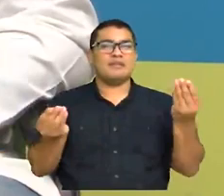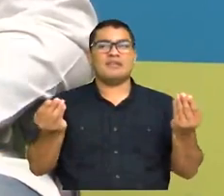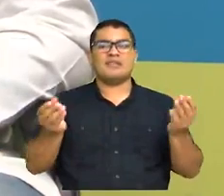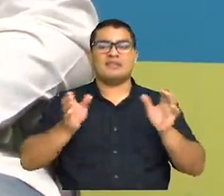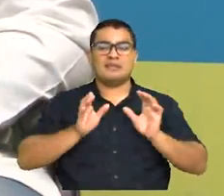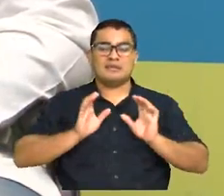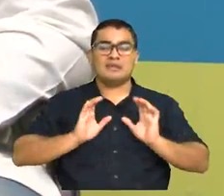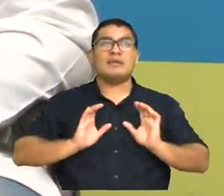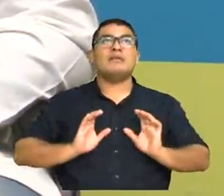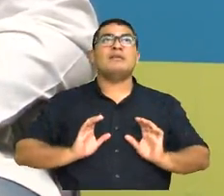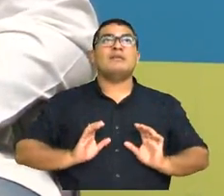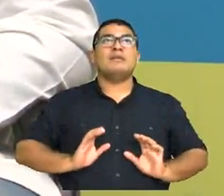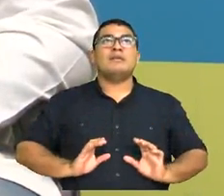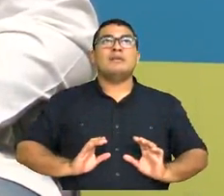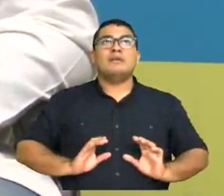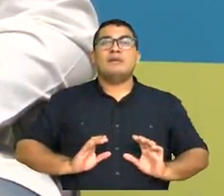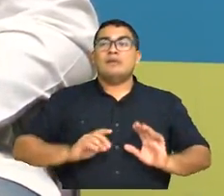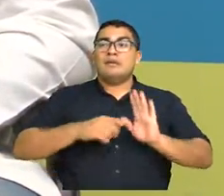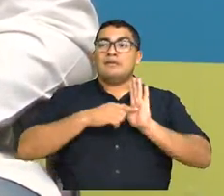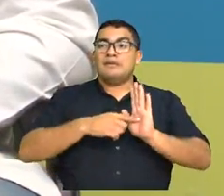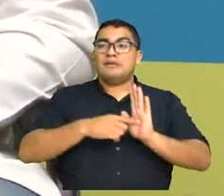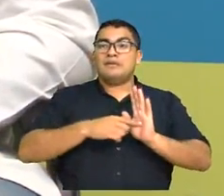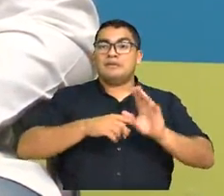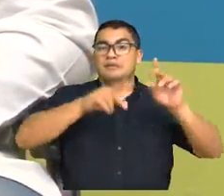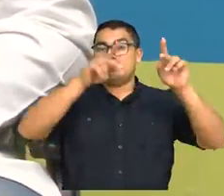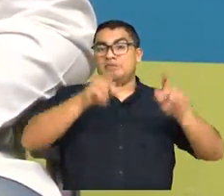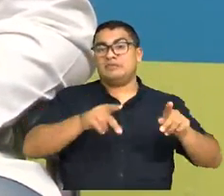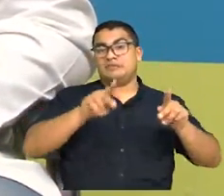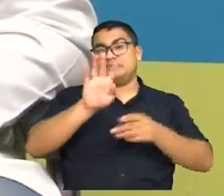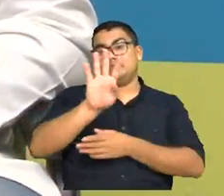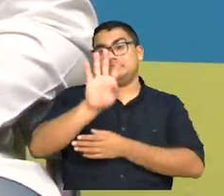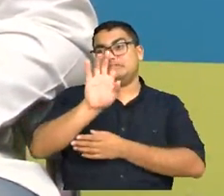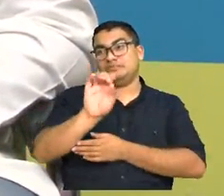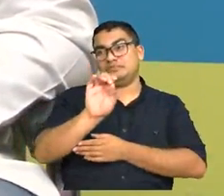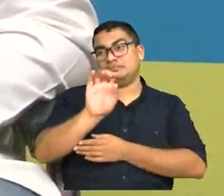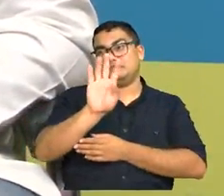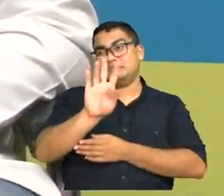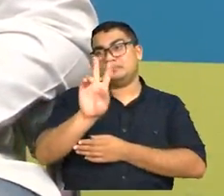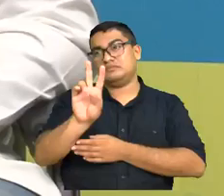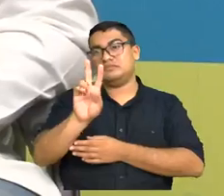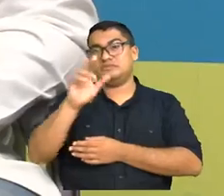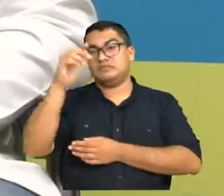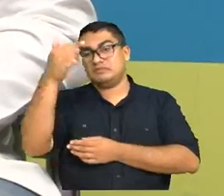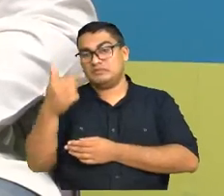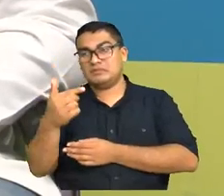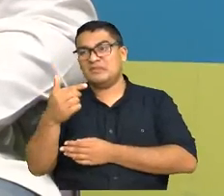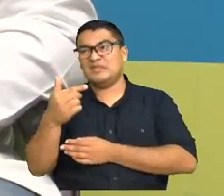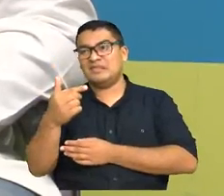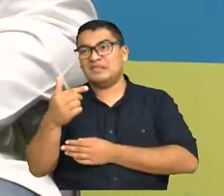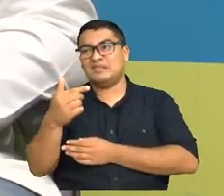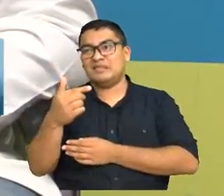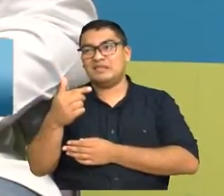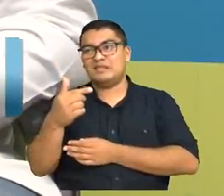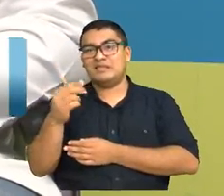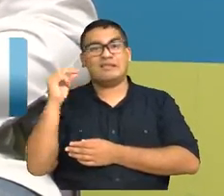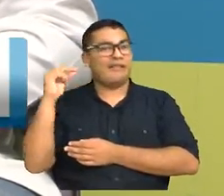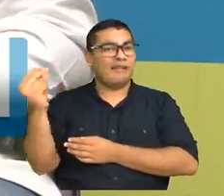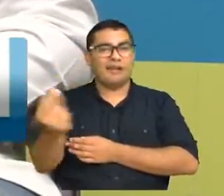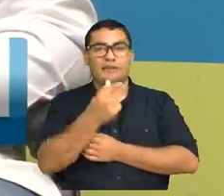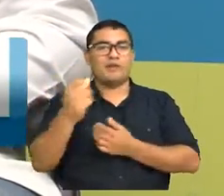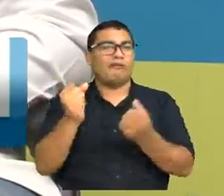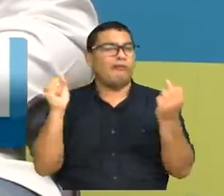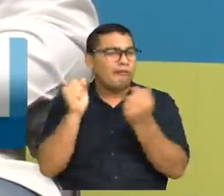corporal, porque es muy malo tener a una persona de 40, 41, hasta 42 grados, que se han visto casos, disminuir la temperatura